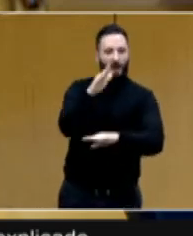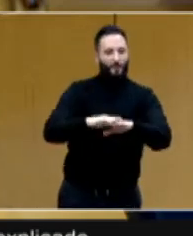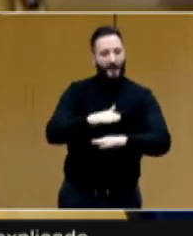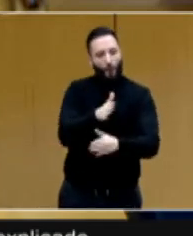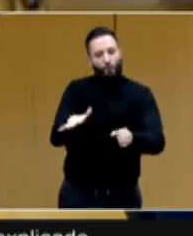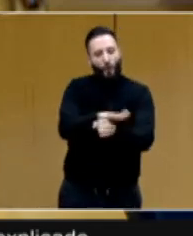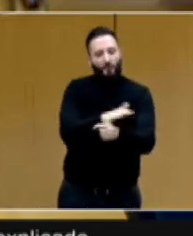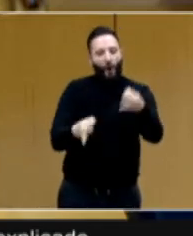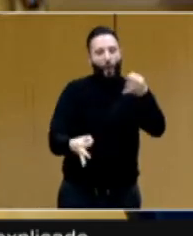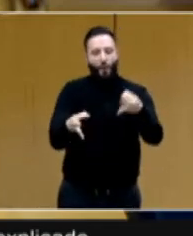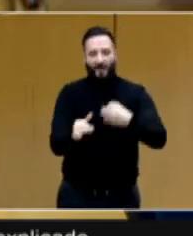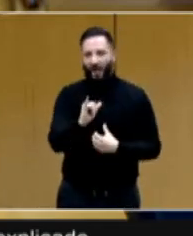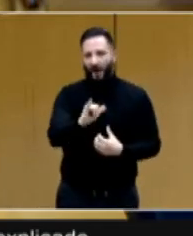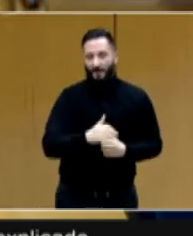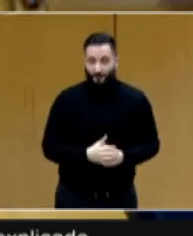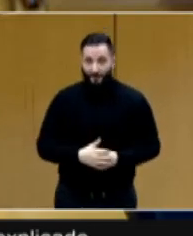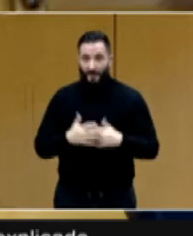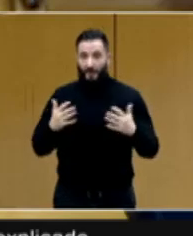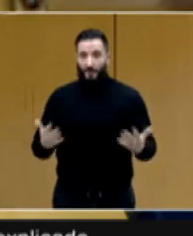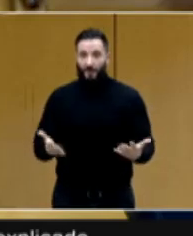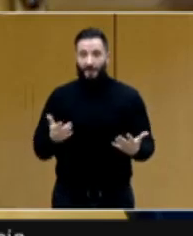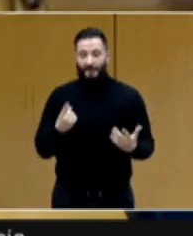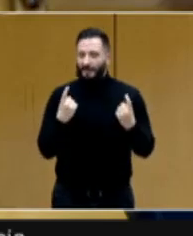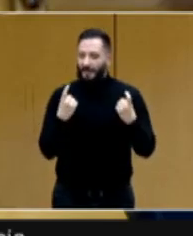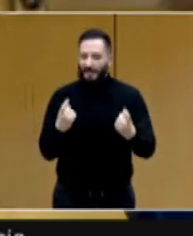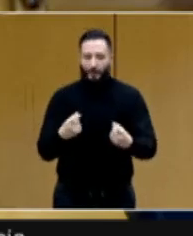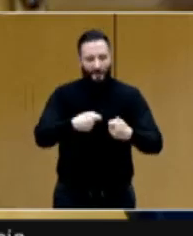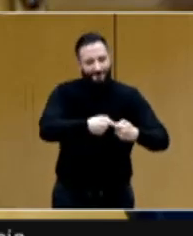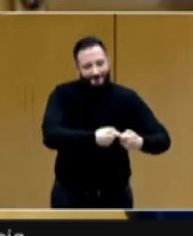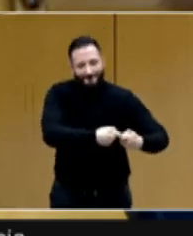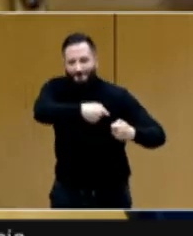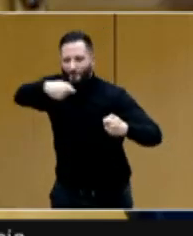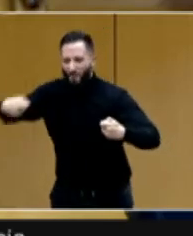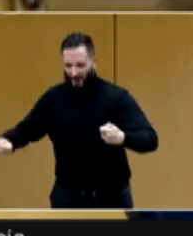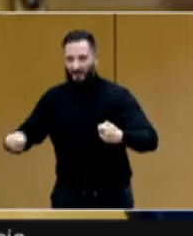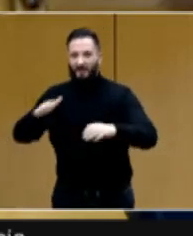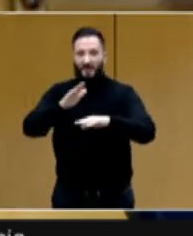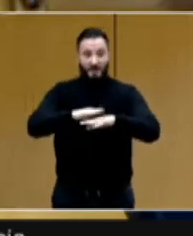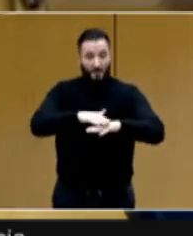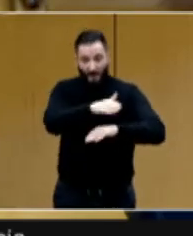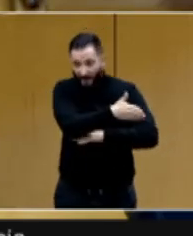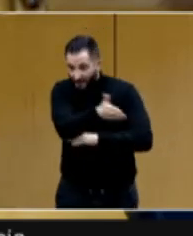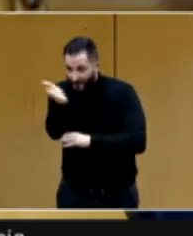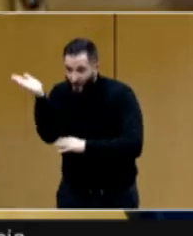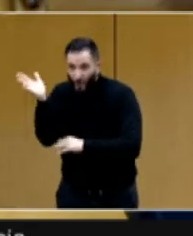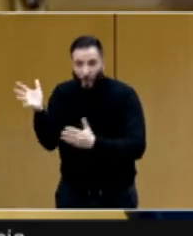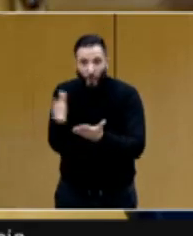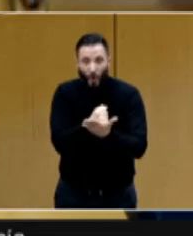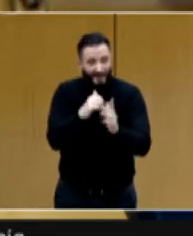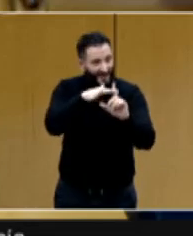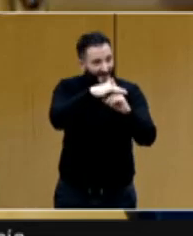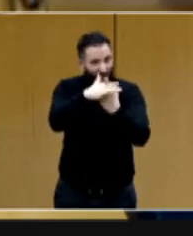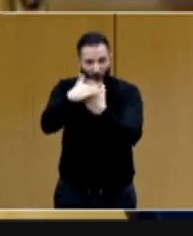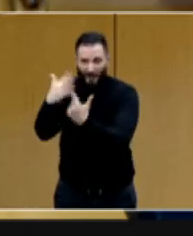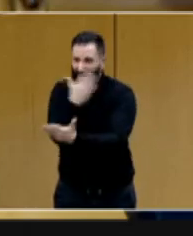hacía falta sin embargo ampliar su alcance para poder tocar todos los posibles situaciones de discapacidad